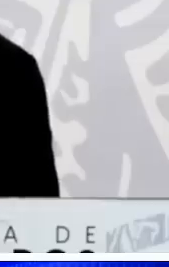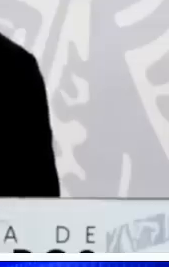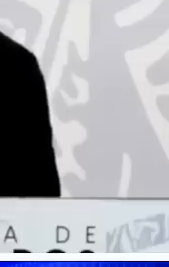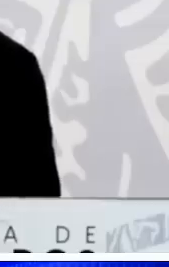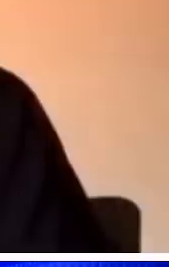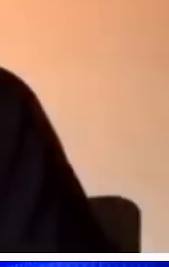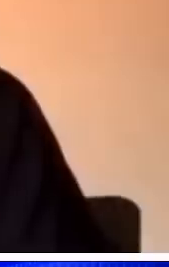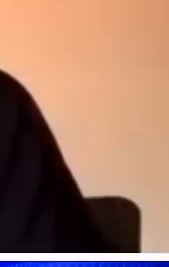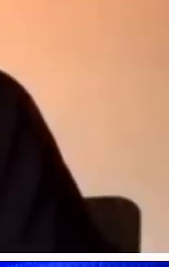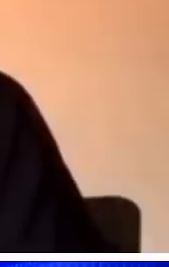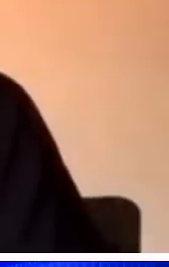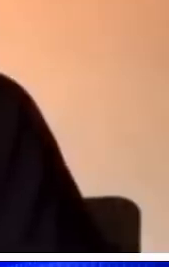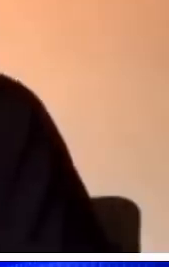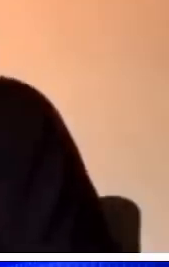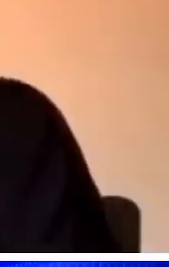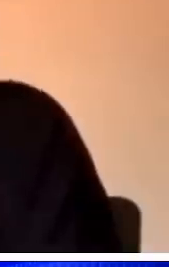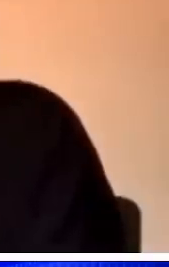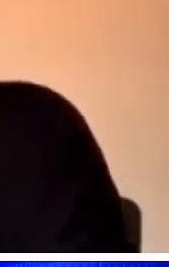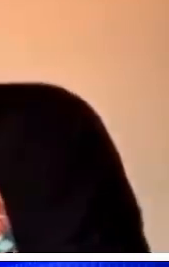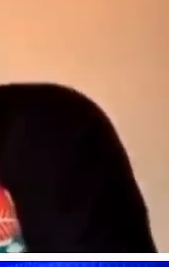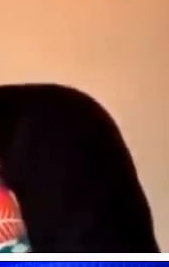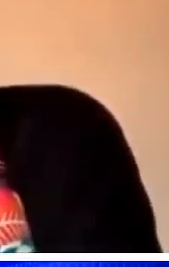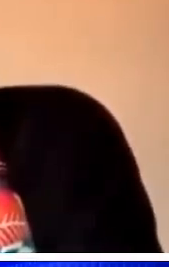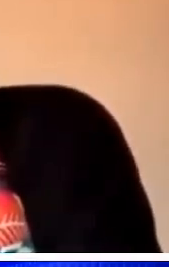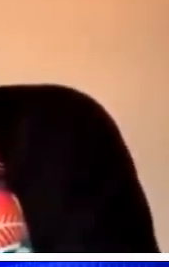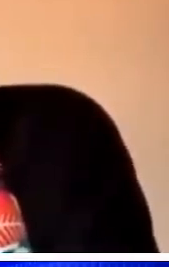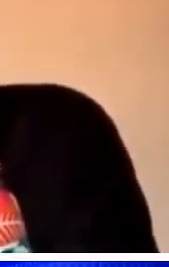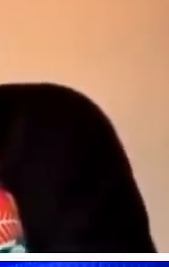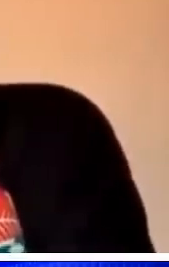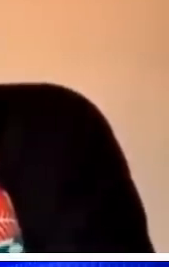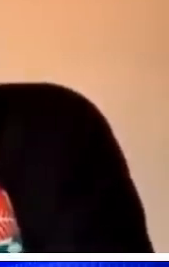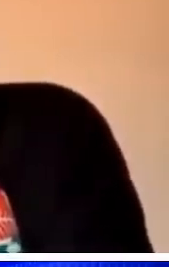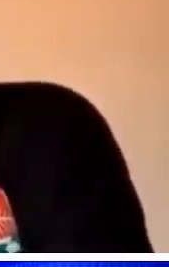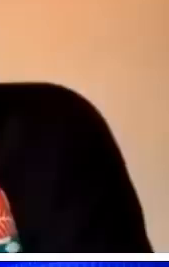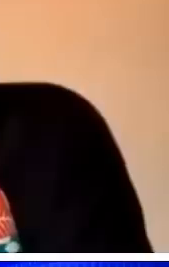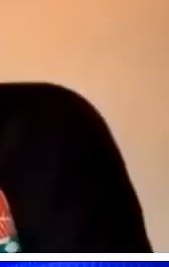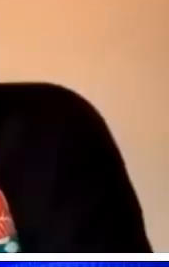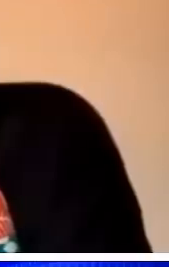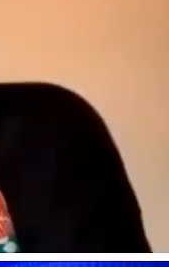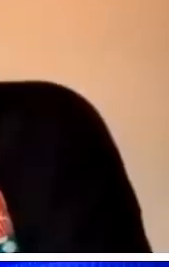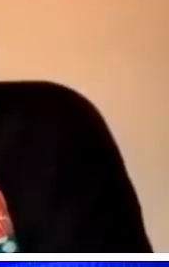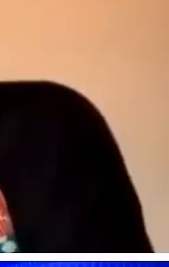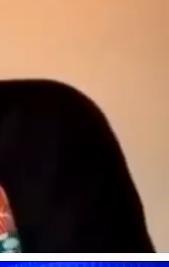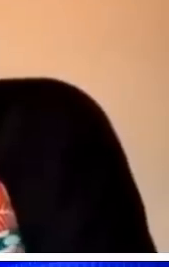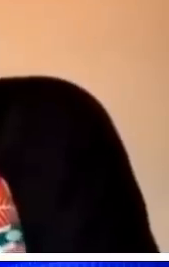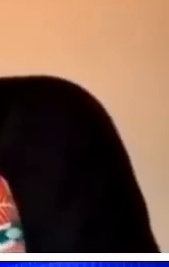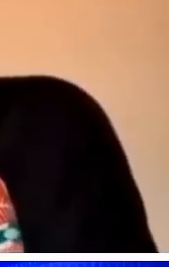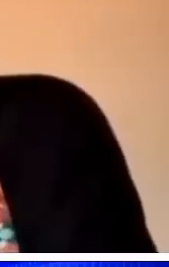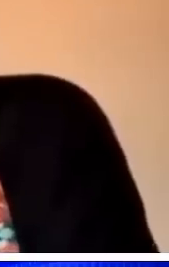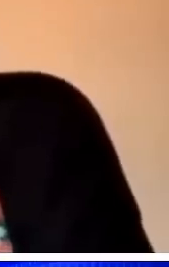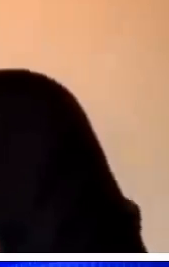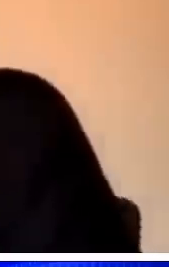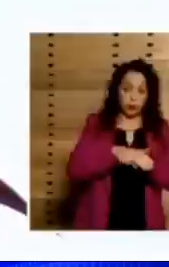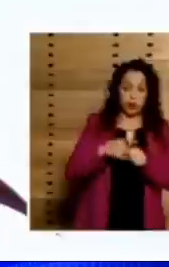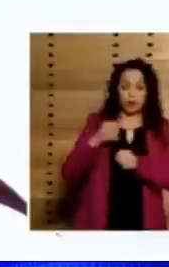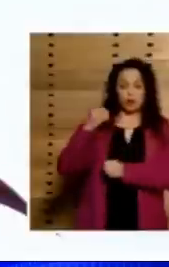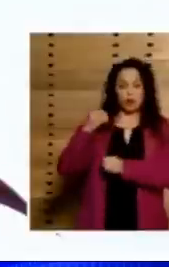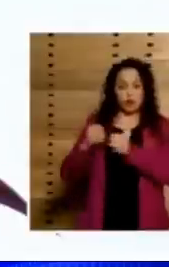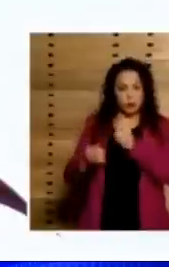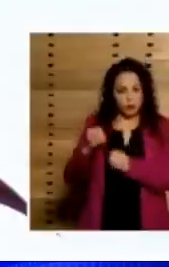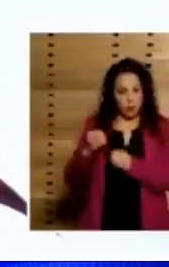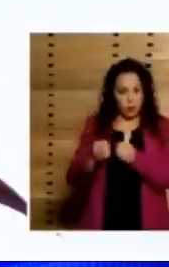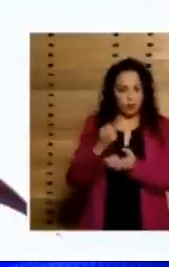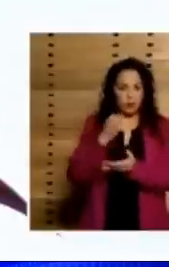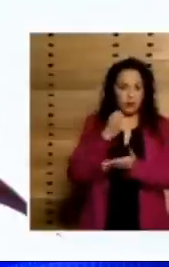responderle al presidente López Obrador y el reto de ayudar a unos tantos miles de mexicanos con los fideicomisos